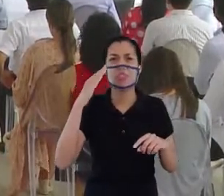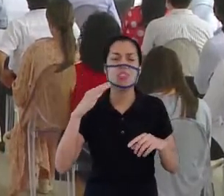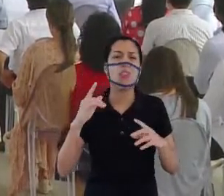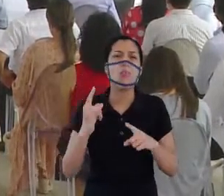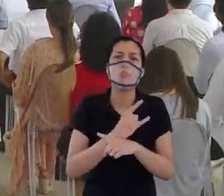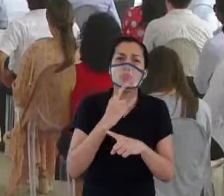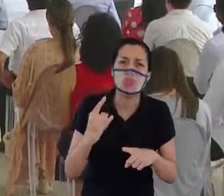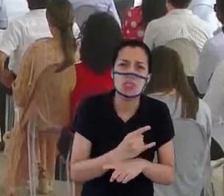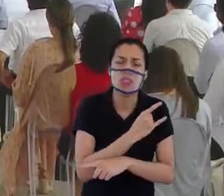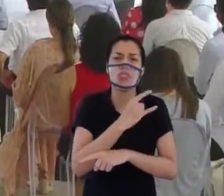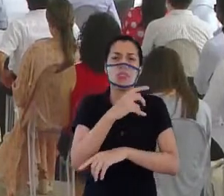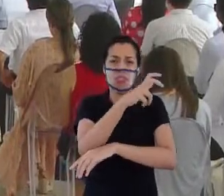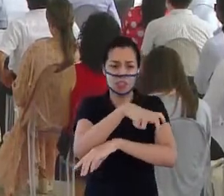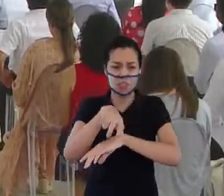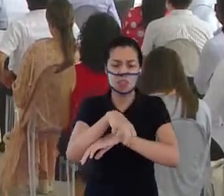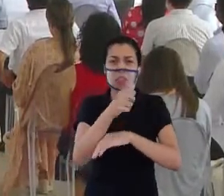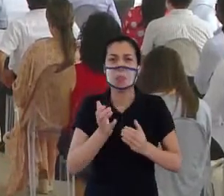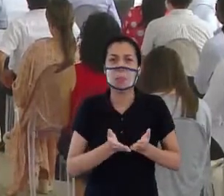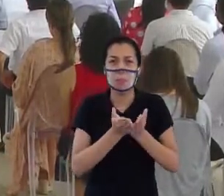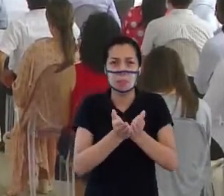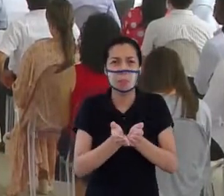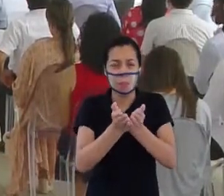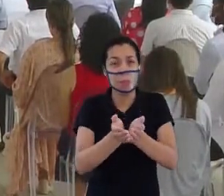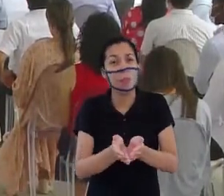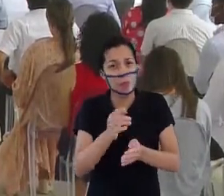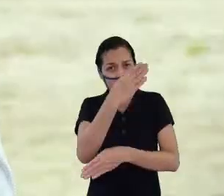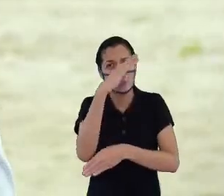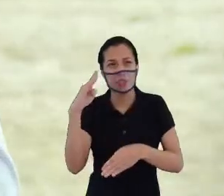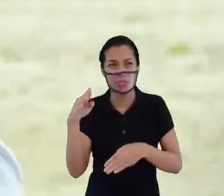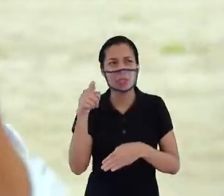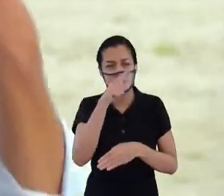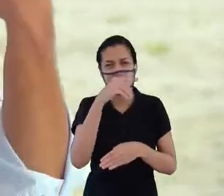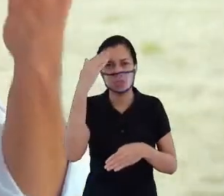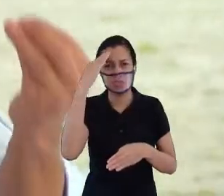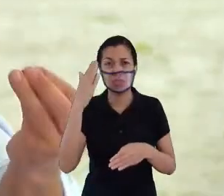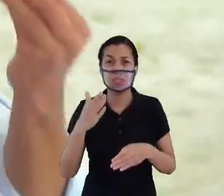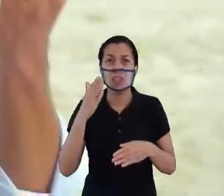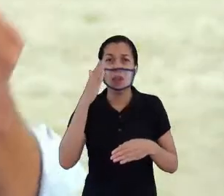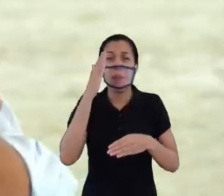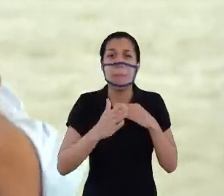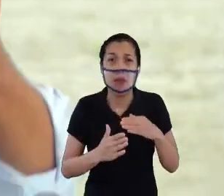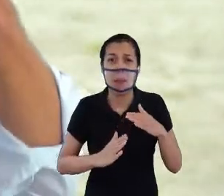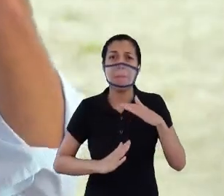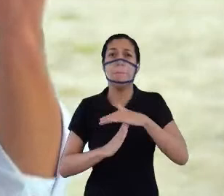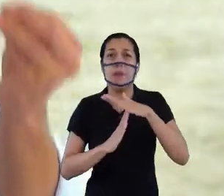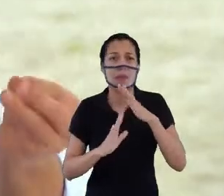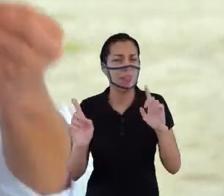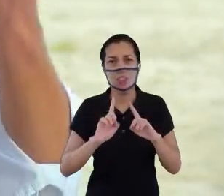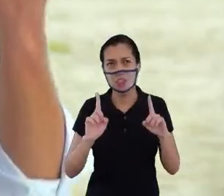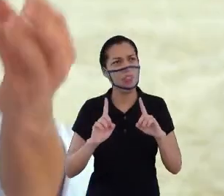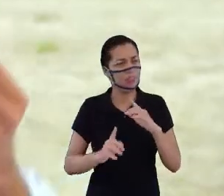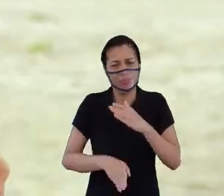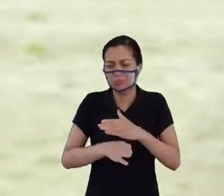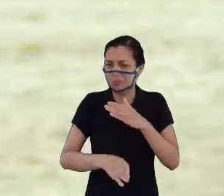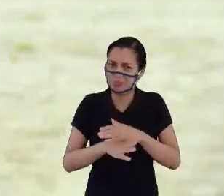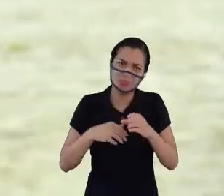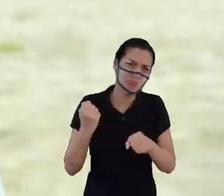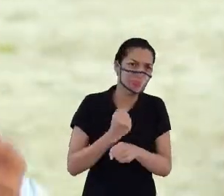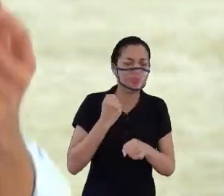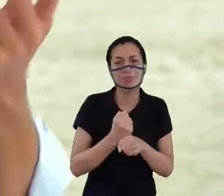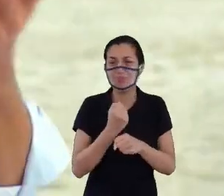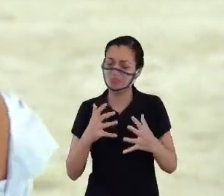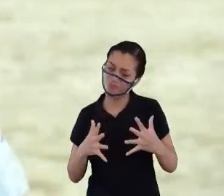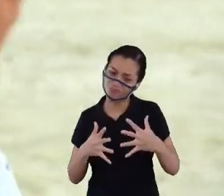que estamos prestando. Eso es poder de adaptación y no se debe a mí, se debe a nuestra gente barranquillera que se ha dado cuenta que tenemos que